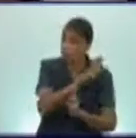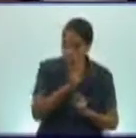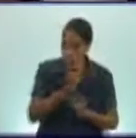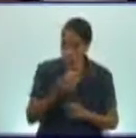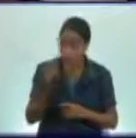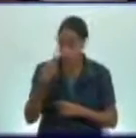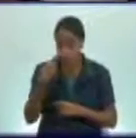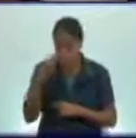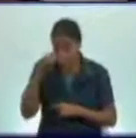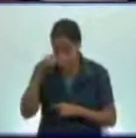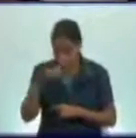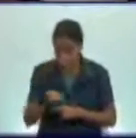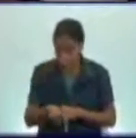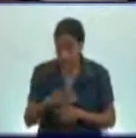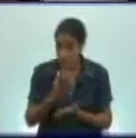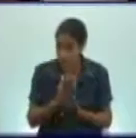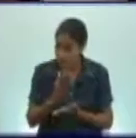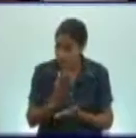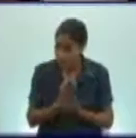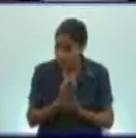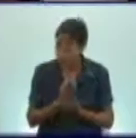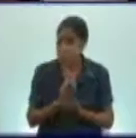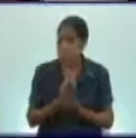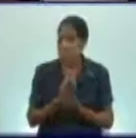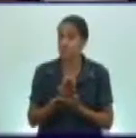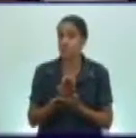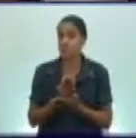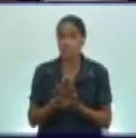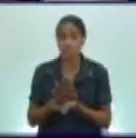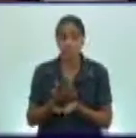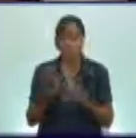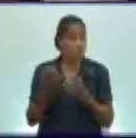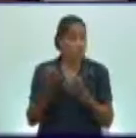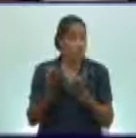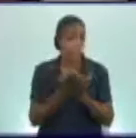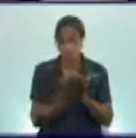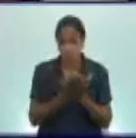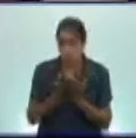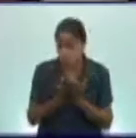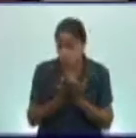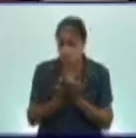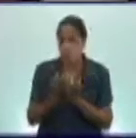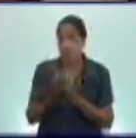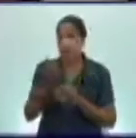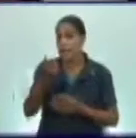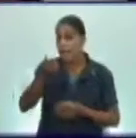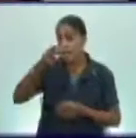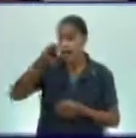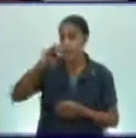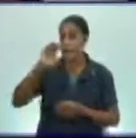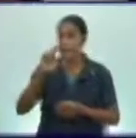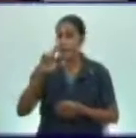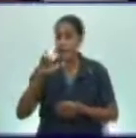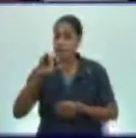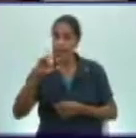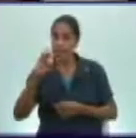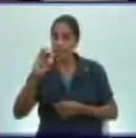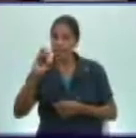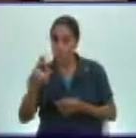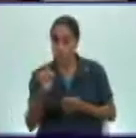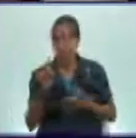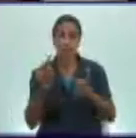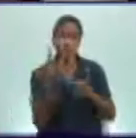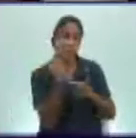visto hoy, en la clase de hoy, el estudio de los anélidos, primer grupo de animales